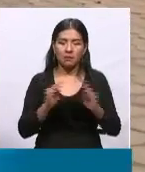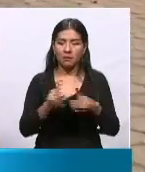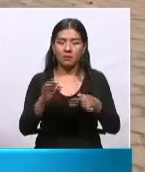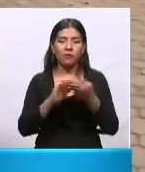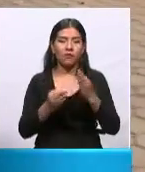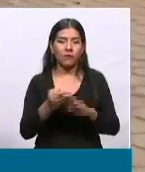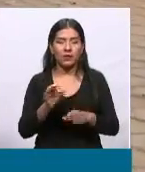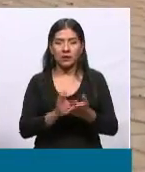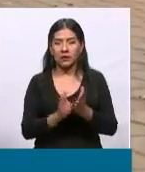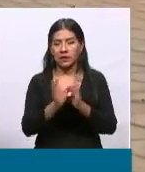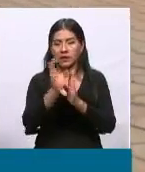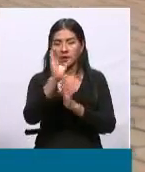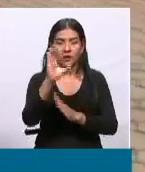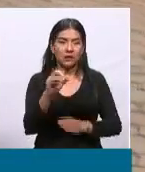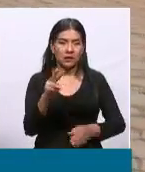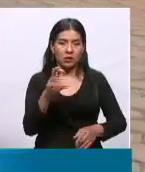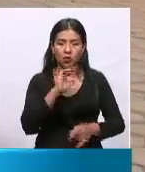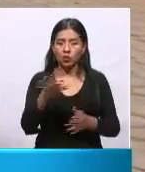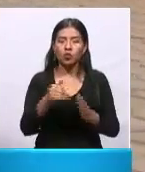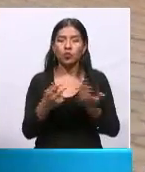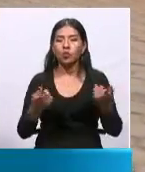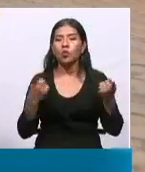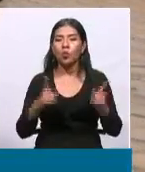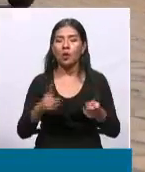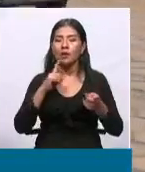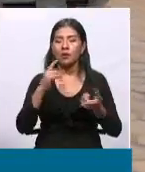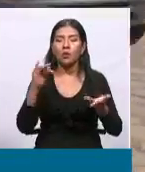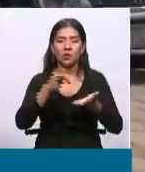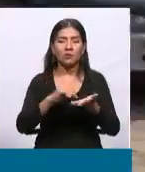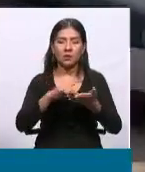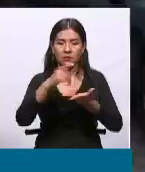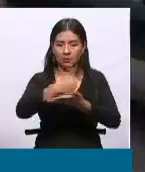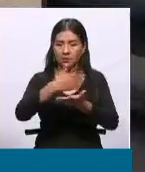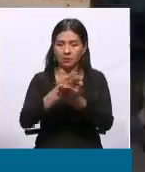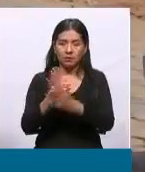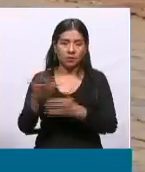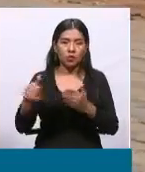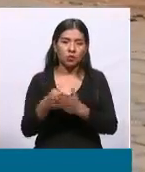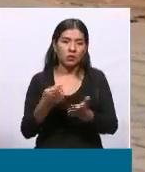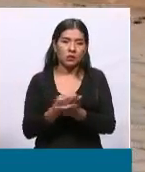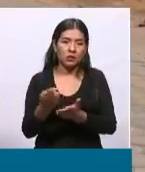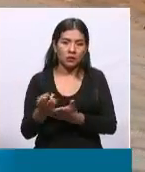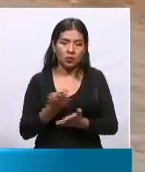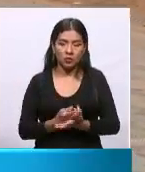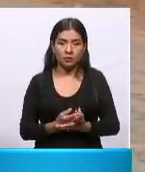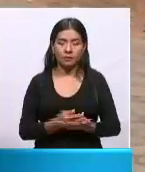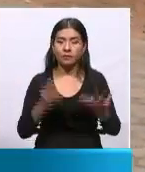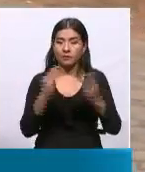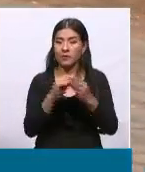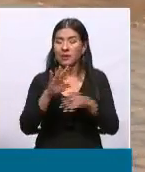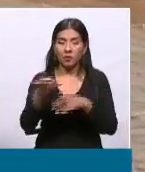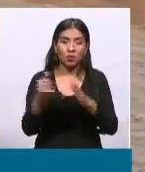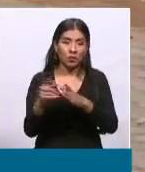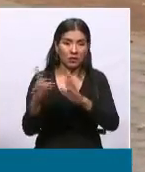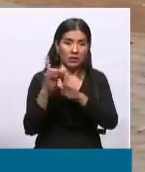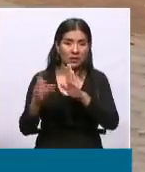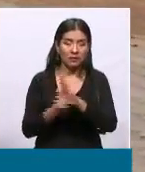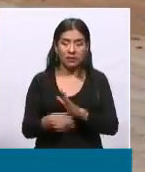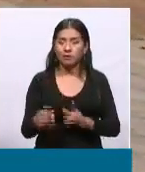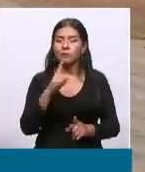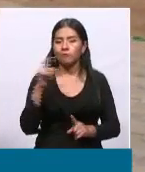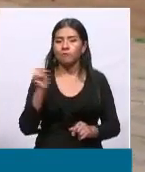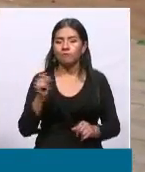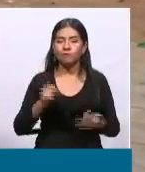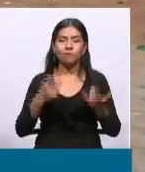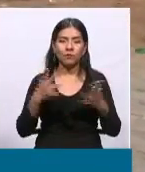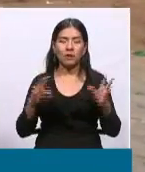censo y cuándo sería la redistribución de recursos. Con ese decreto ciertamente se